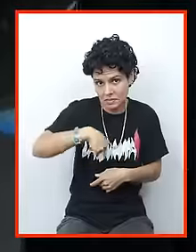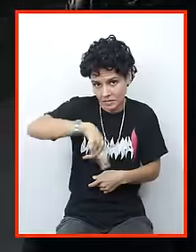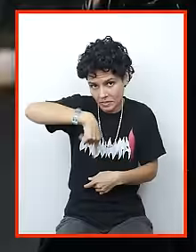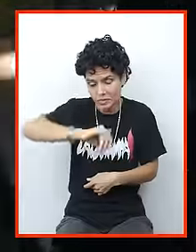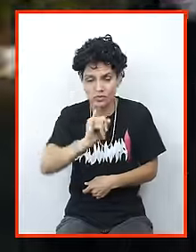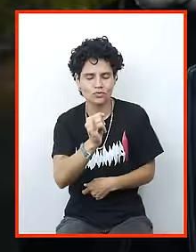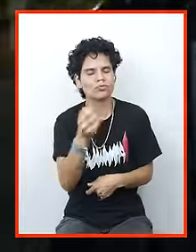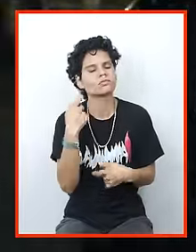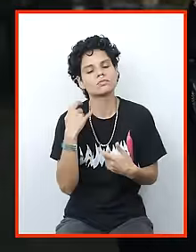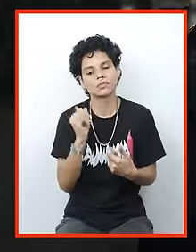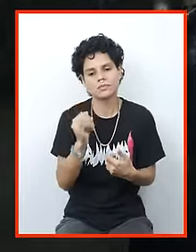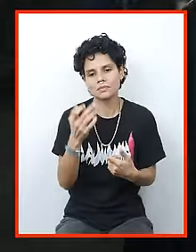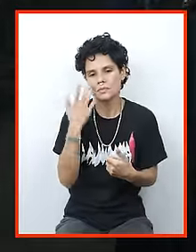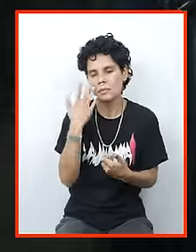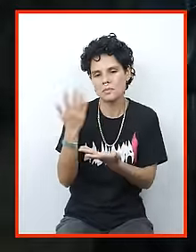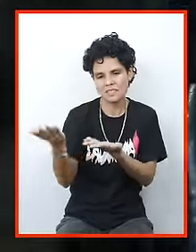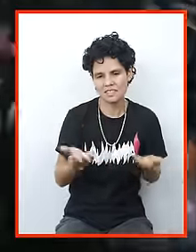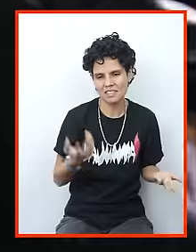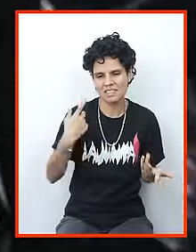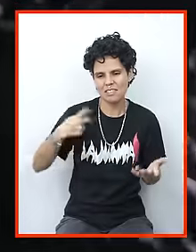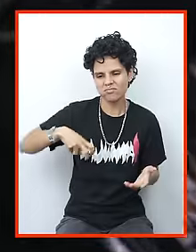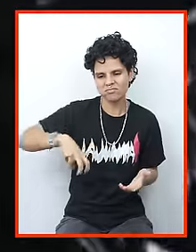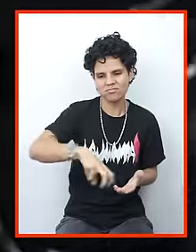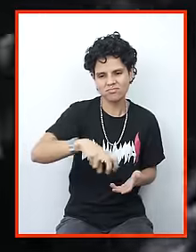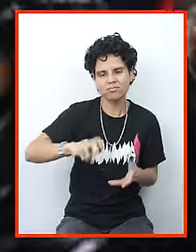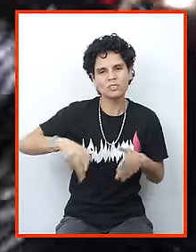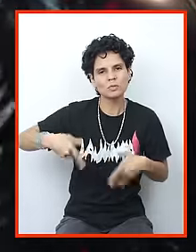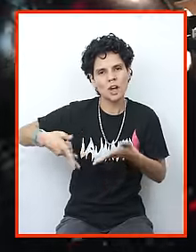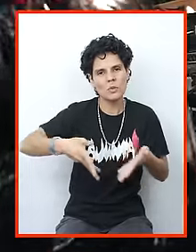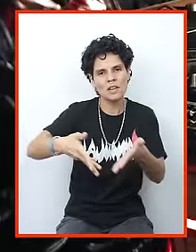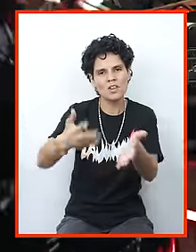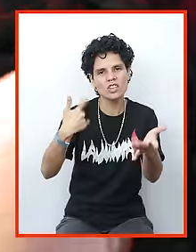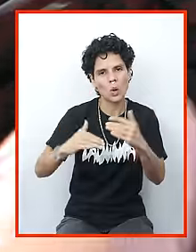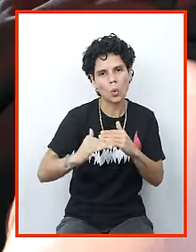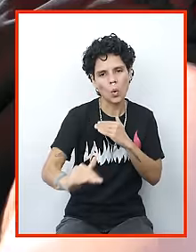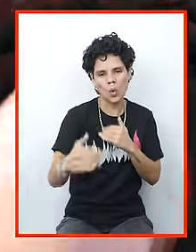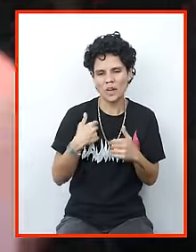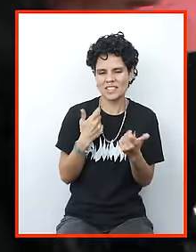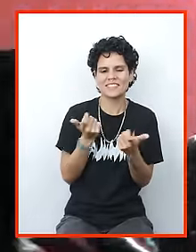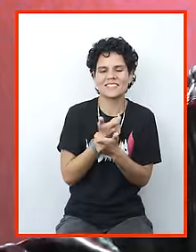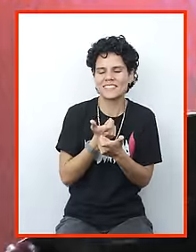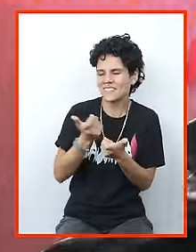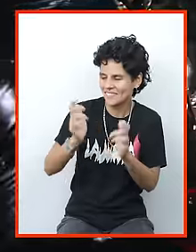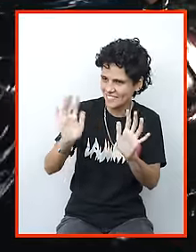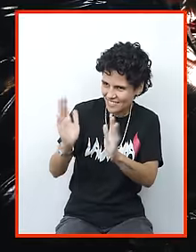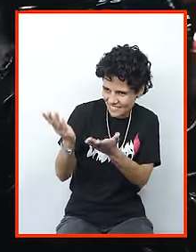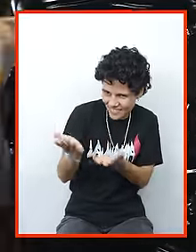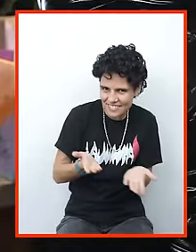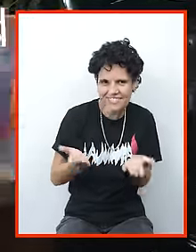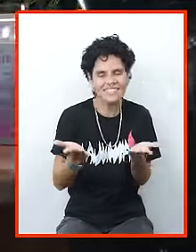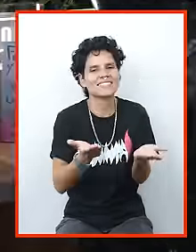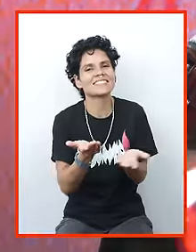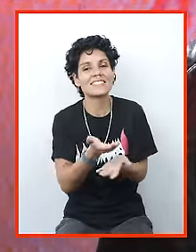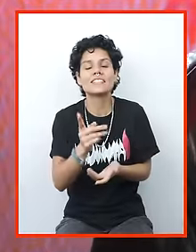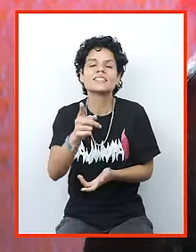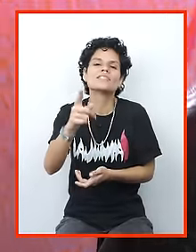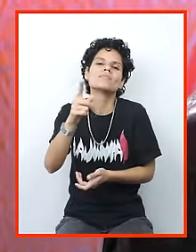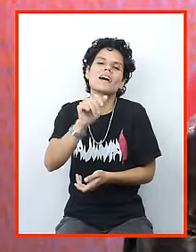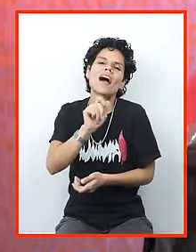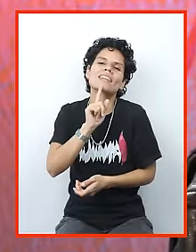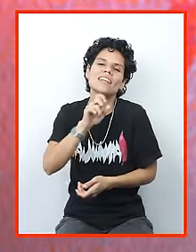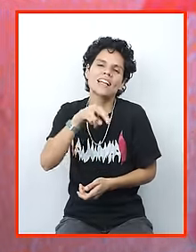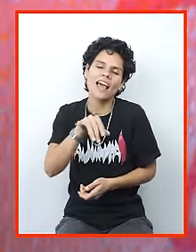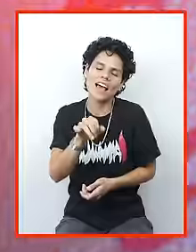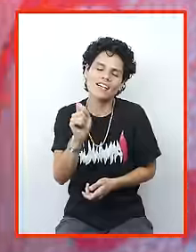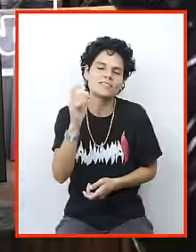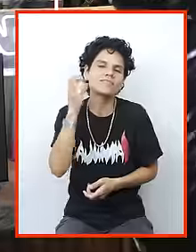espectador. Por favor, pasa por aquí. Ya no tenemos pacto. Aquí está Atenea. Hola, ¿cómo estás? Atenea. ¿Ah? Atenea, nuestra reina de la junta. Sí, sí,